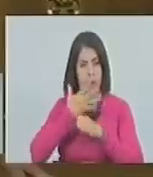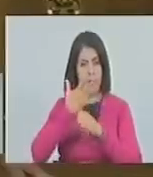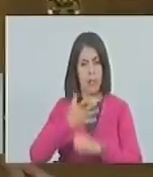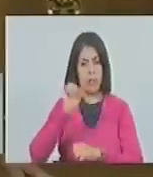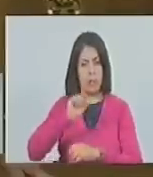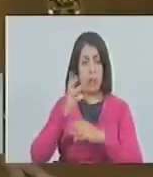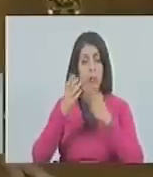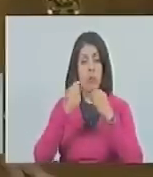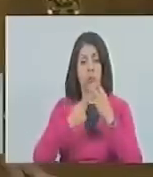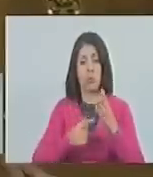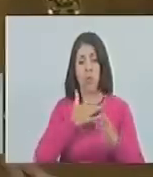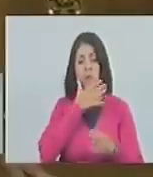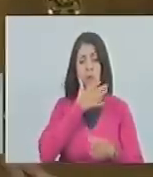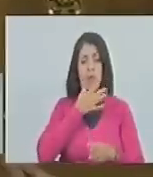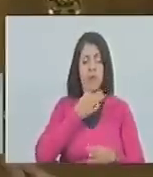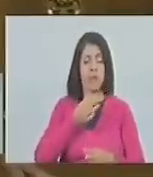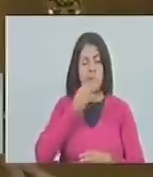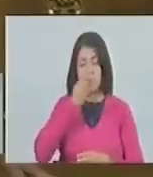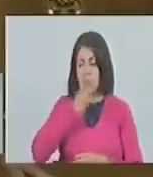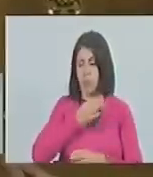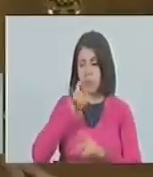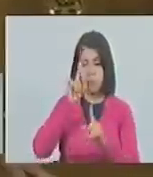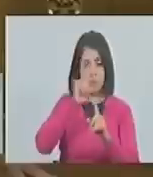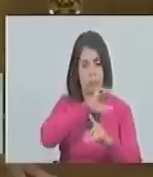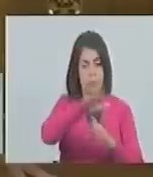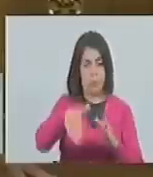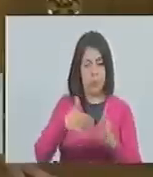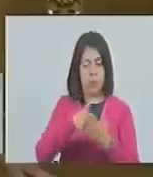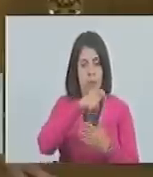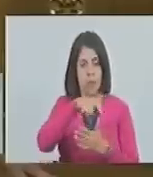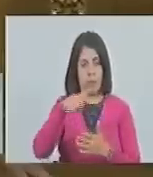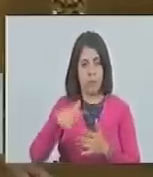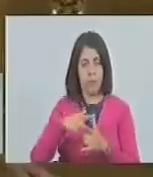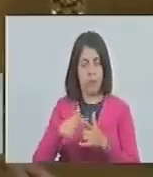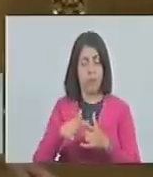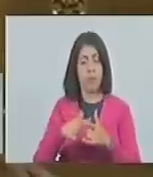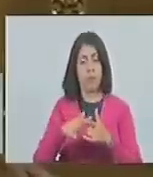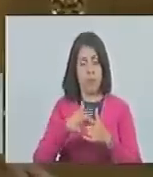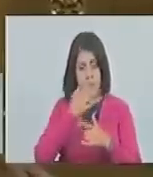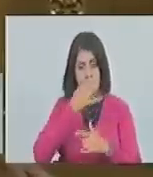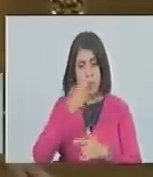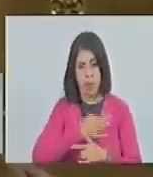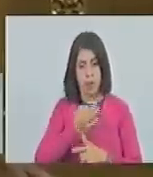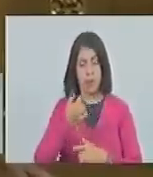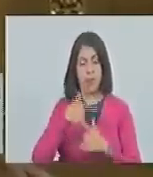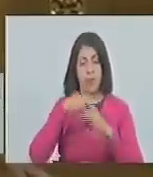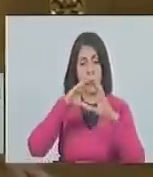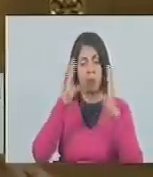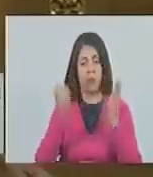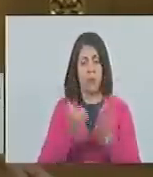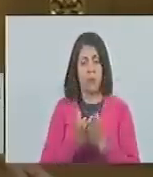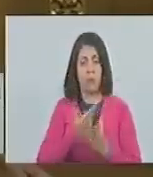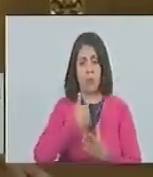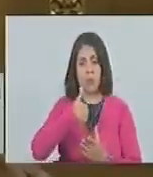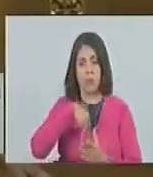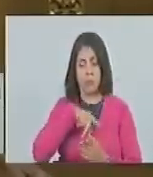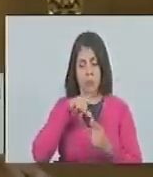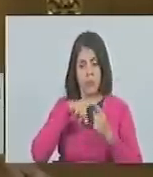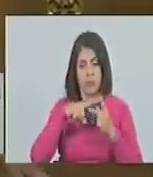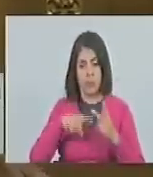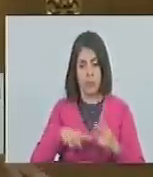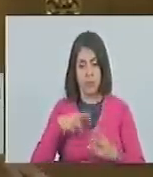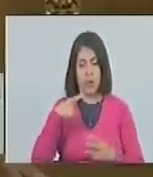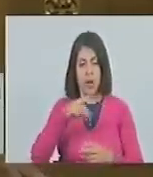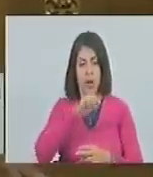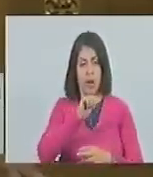que sea mucho más fácil convencer a todas las personas honestas y decentes del mundo, que en nuestro caso, de